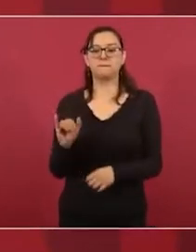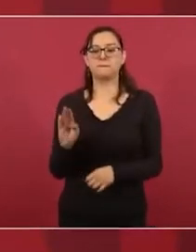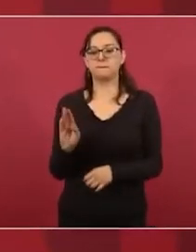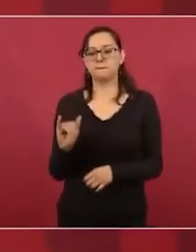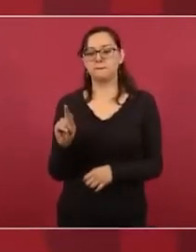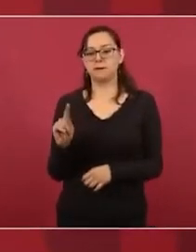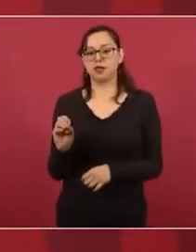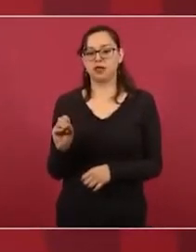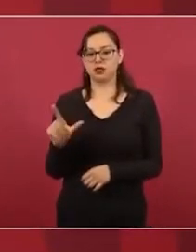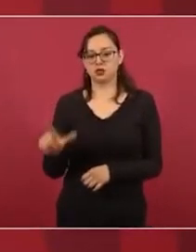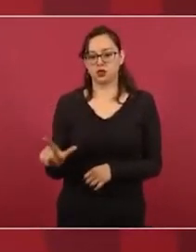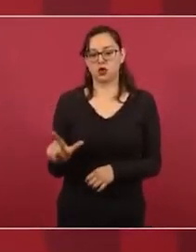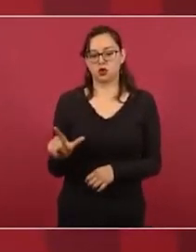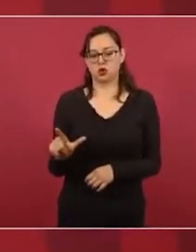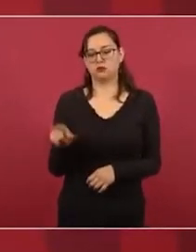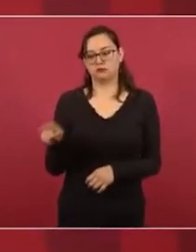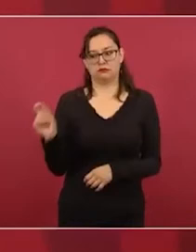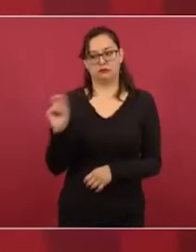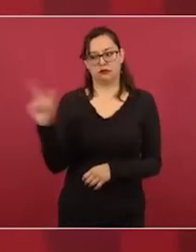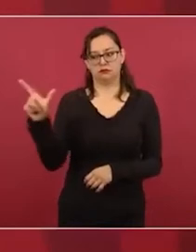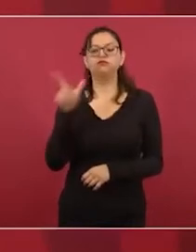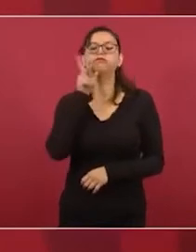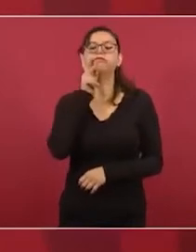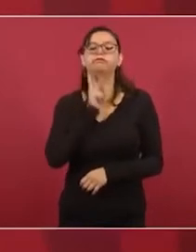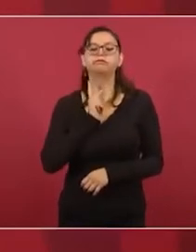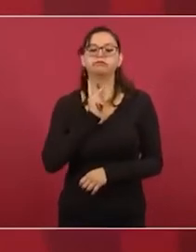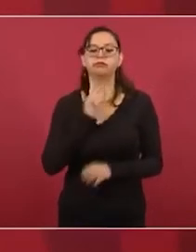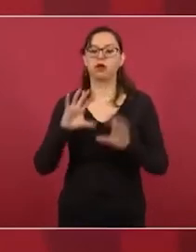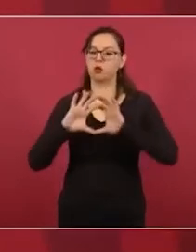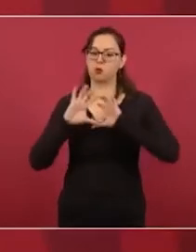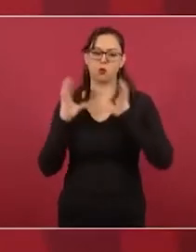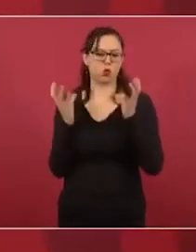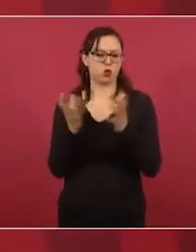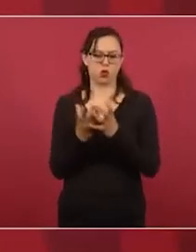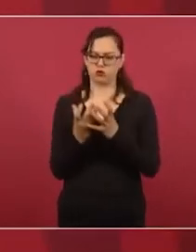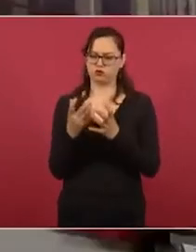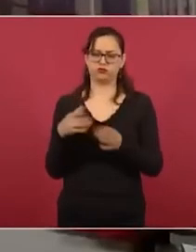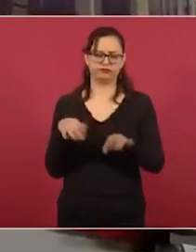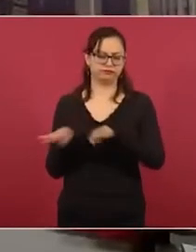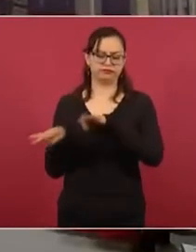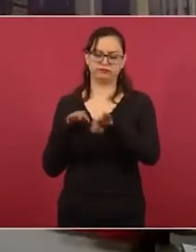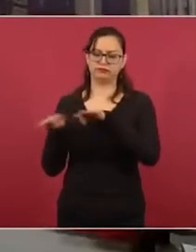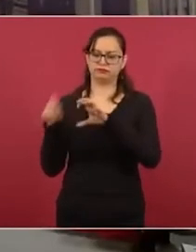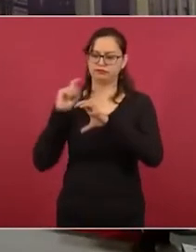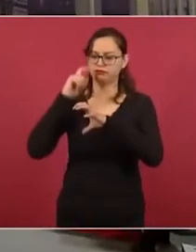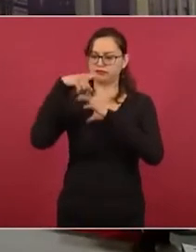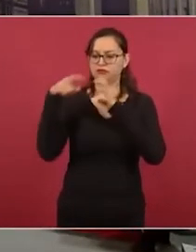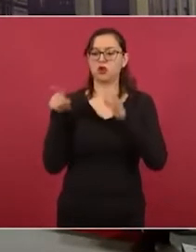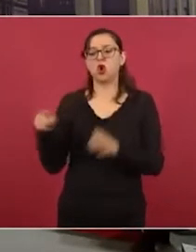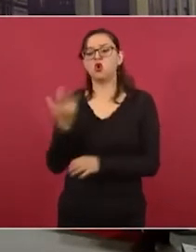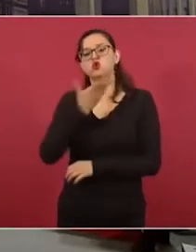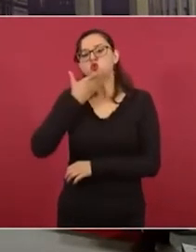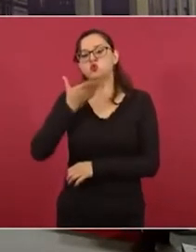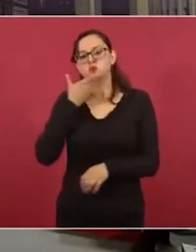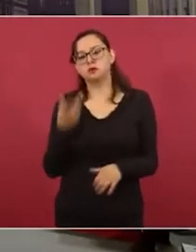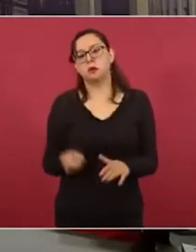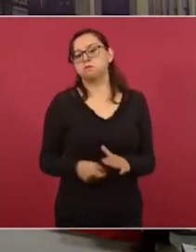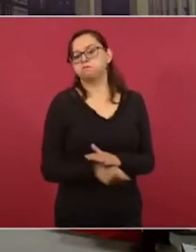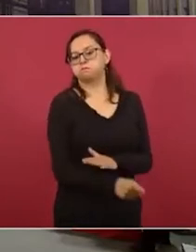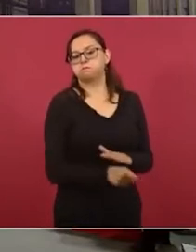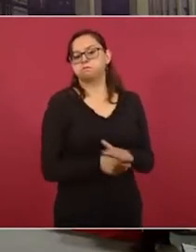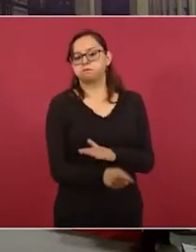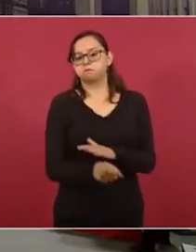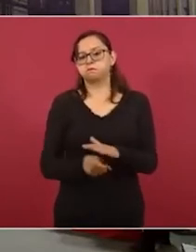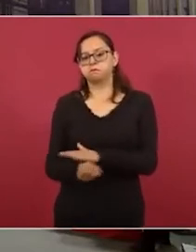el sector petrolero en el mundo, dio sobornos